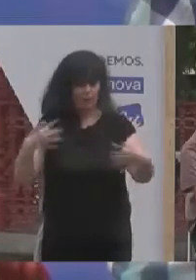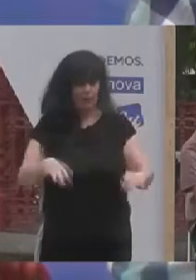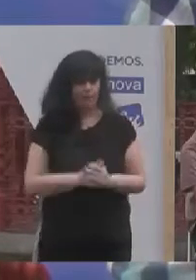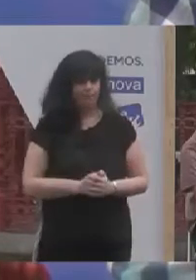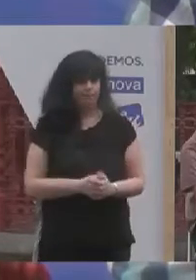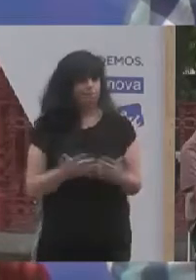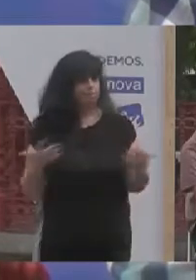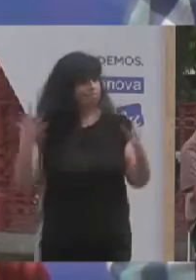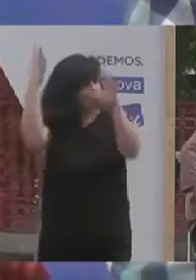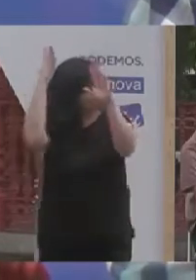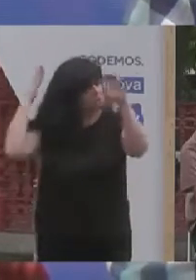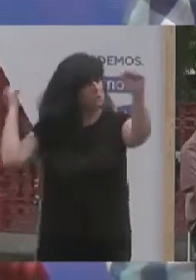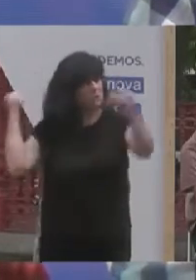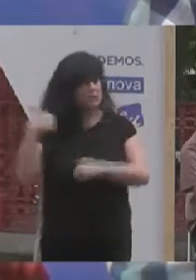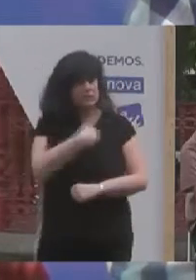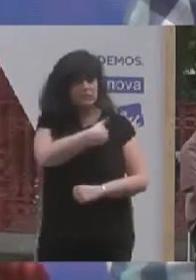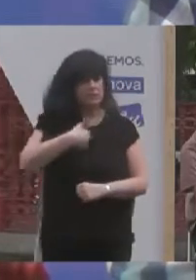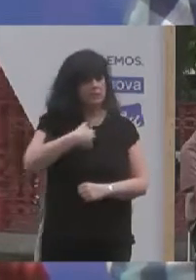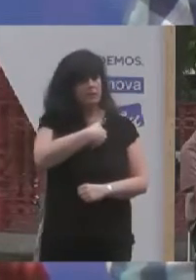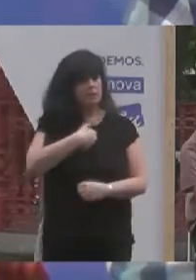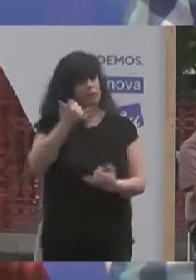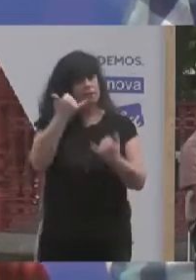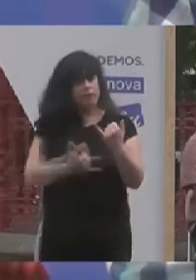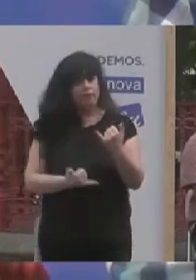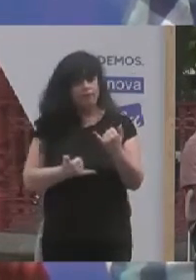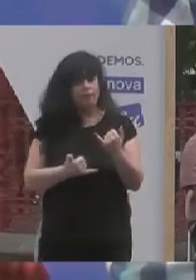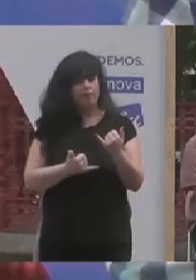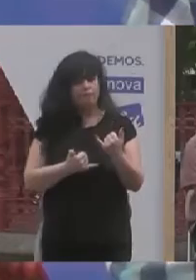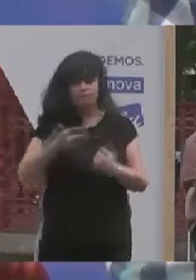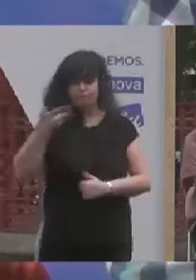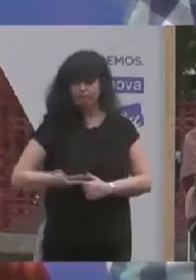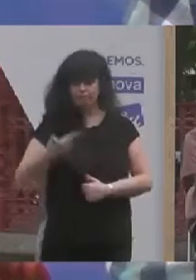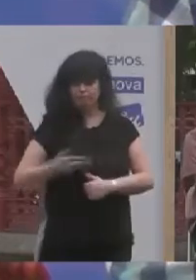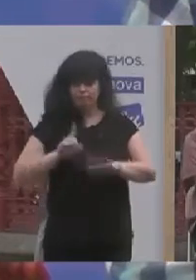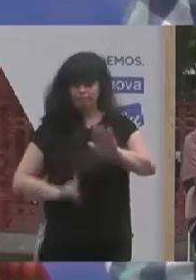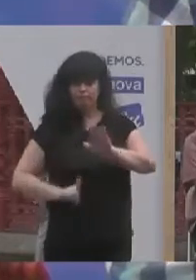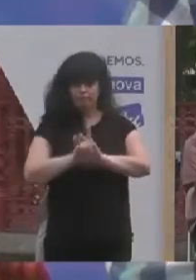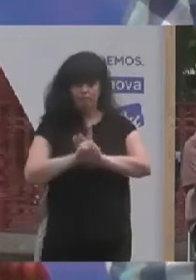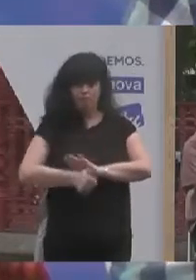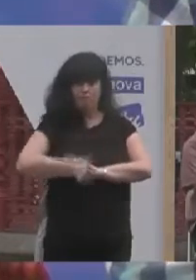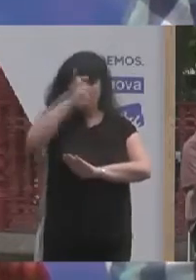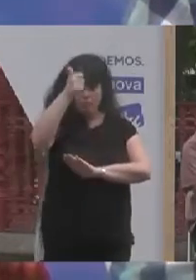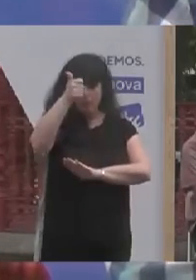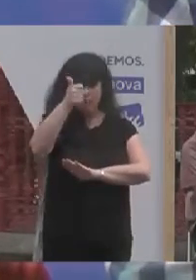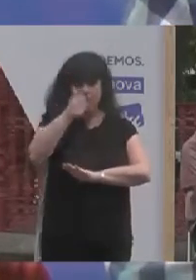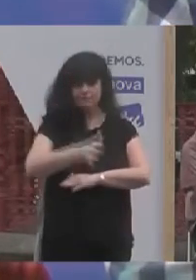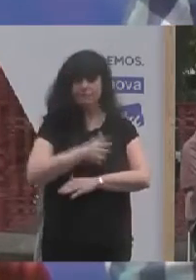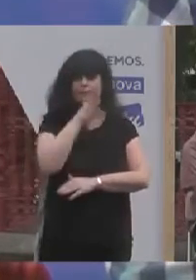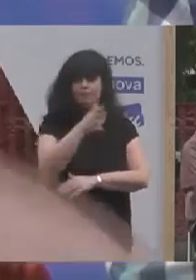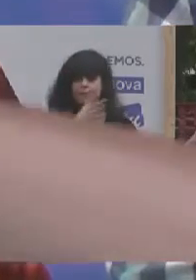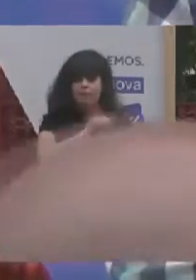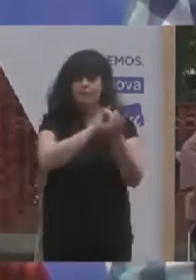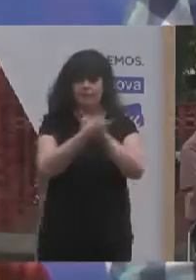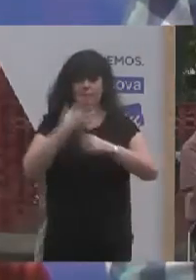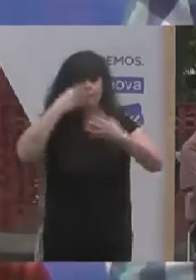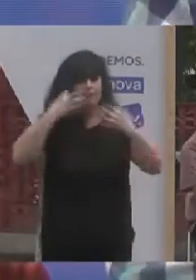Senado nesta legislatura colle unha especial importancia para conseguir un cambio verdadeiro, porque